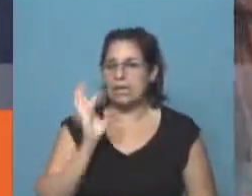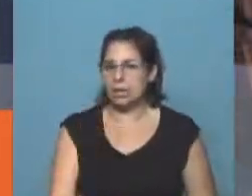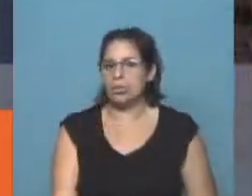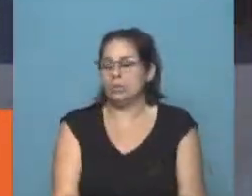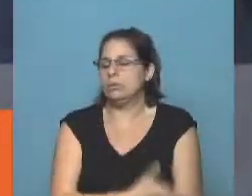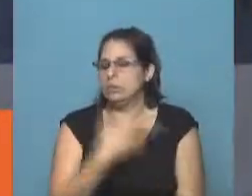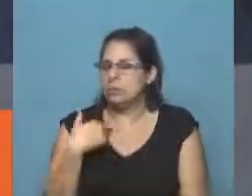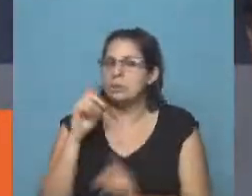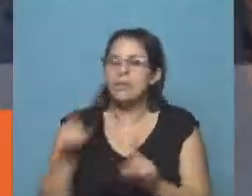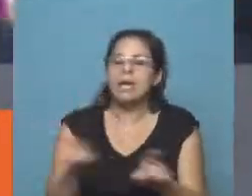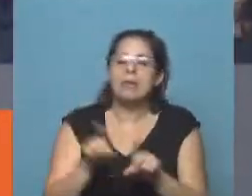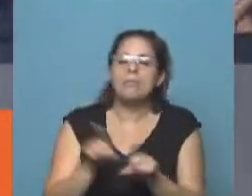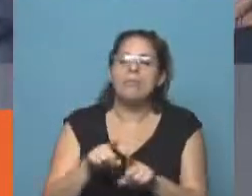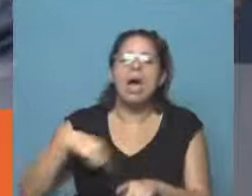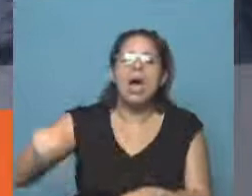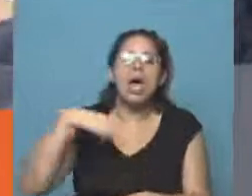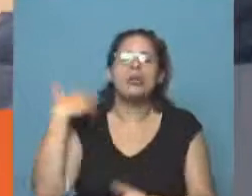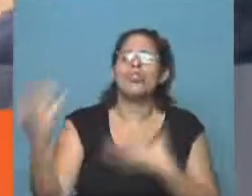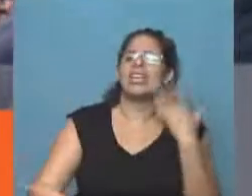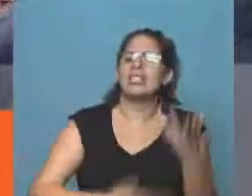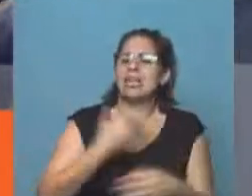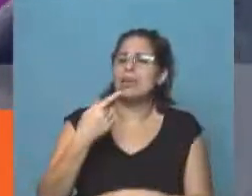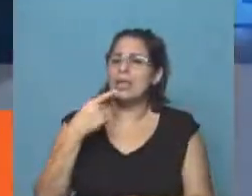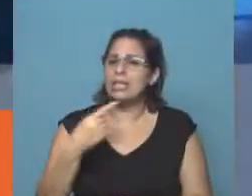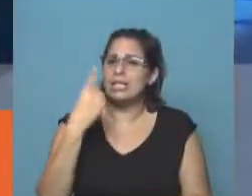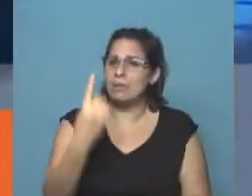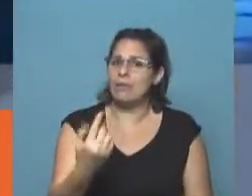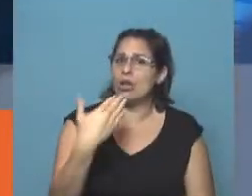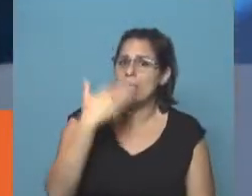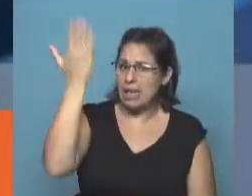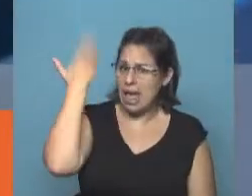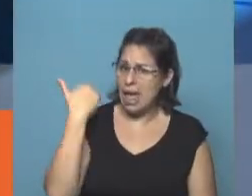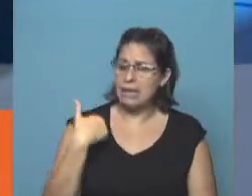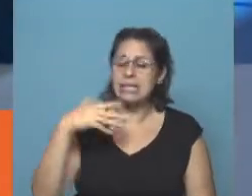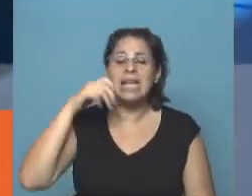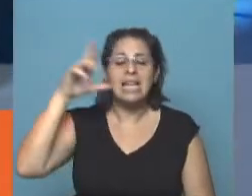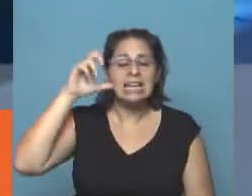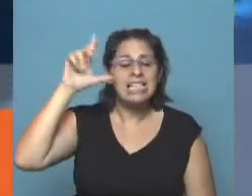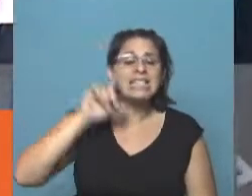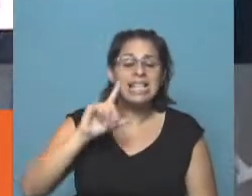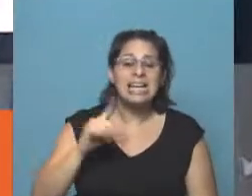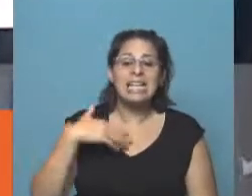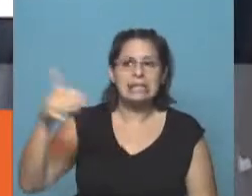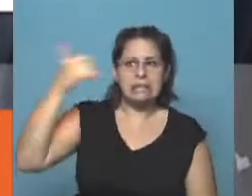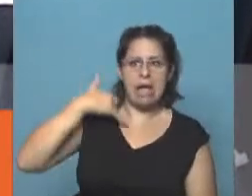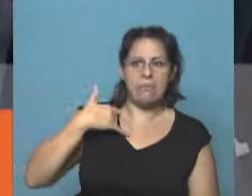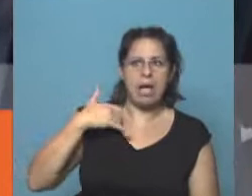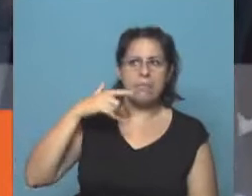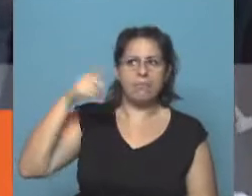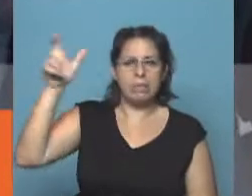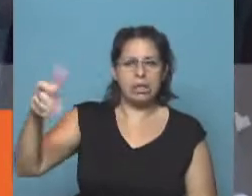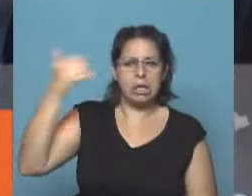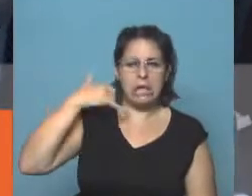y sus hermanos desesperados aseguran que el pasado 1 de abril, Araceli recibió un llamado y